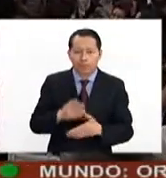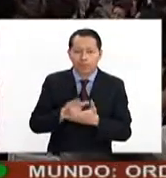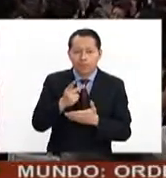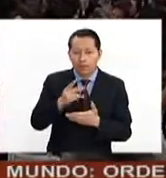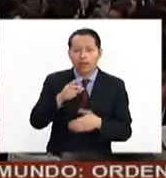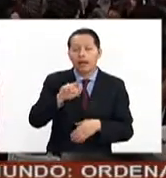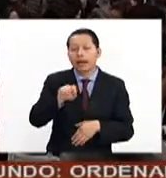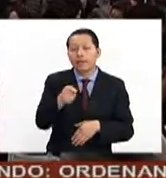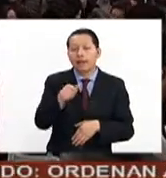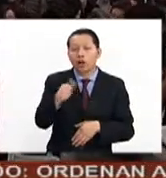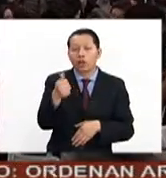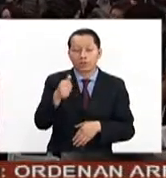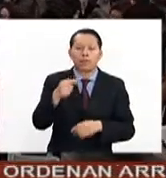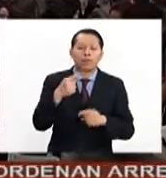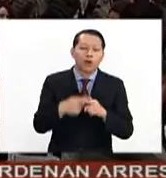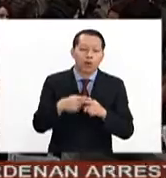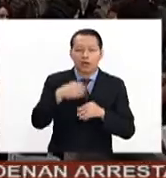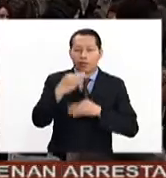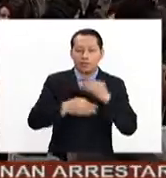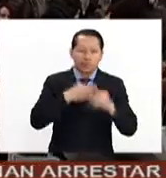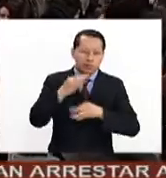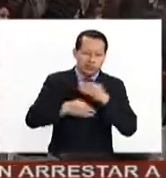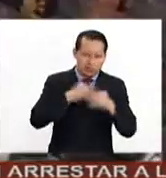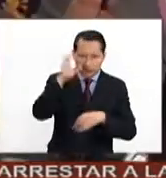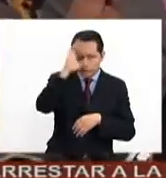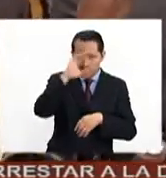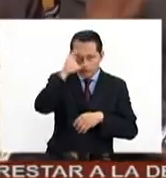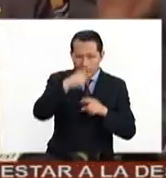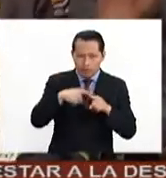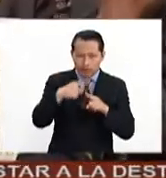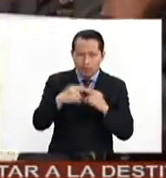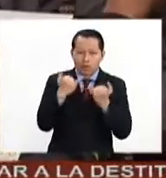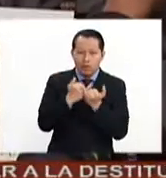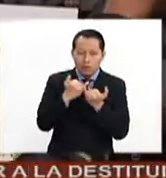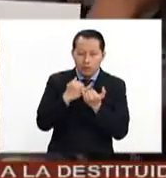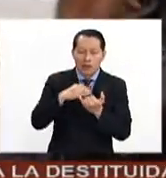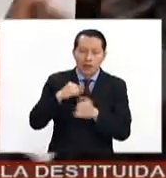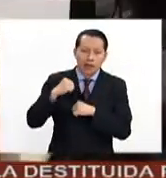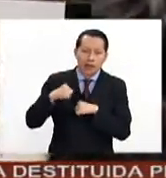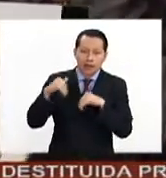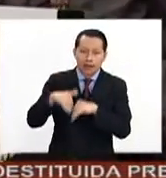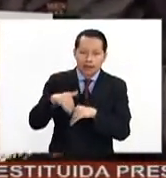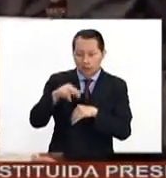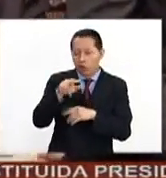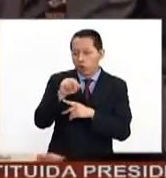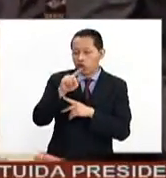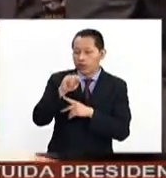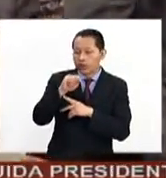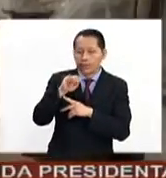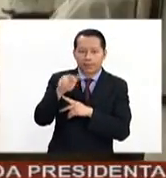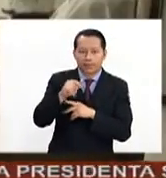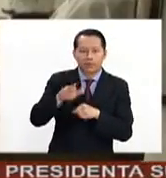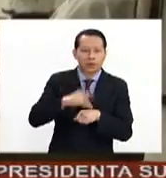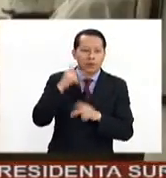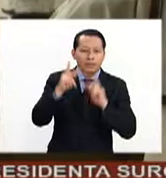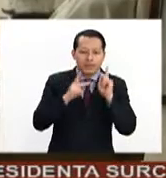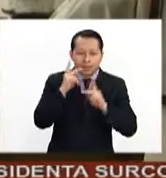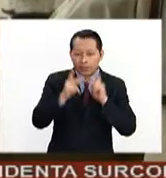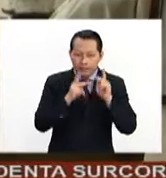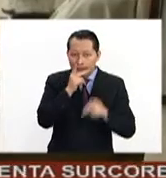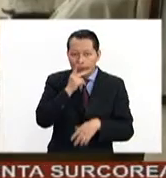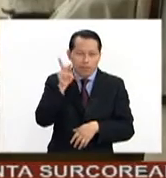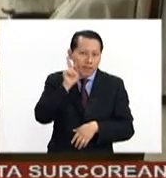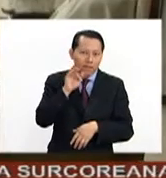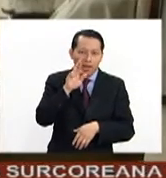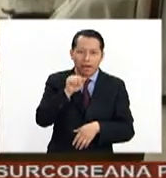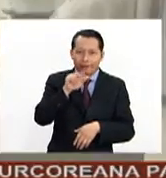Canal 11 por sus artículos de divulgación científica y la agencia de noticias Notimex por su cobertura en la visita del Papa Francisco